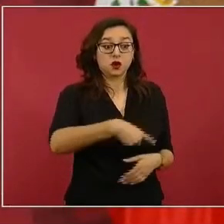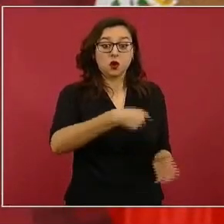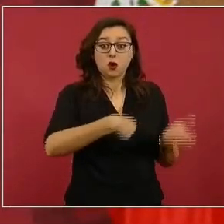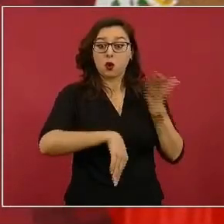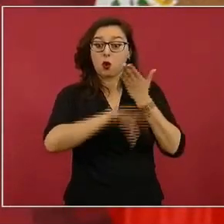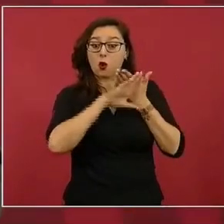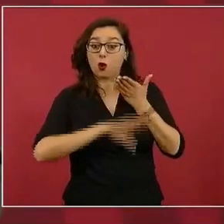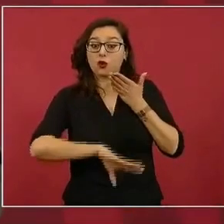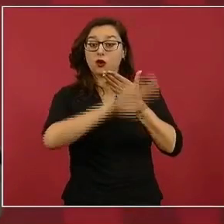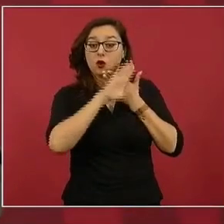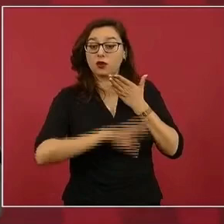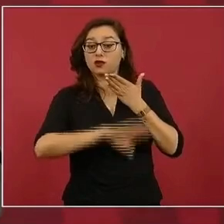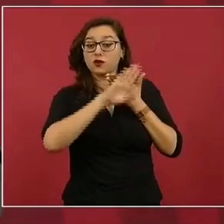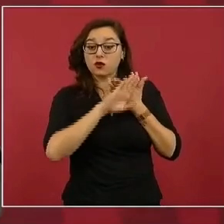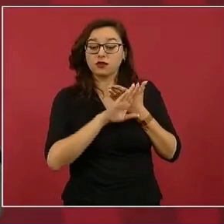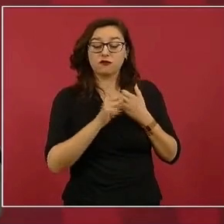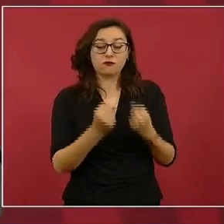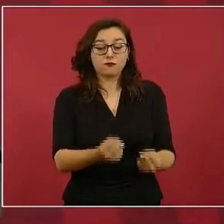destruir,